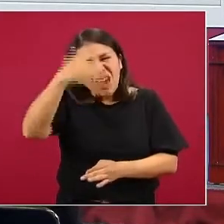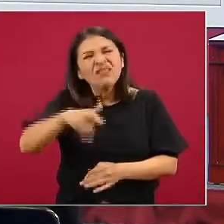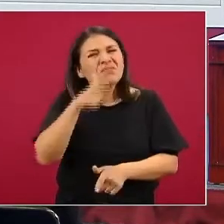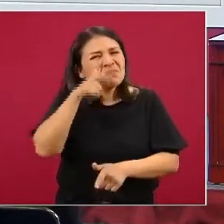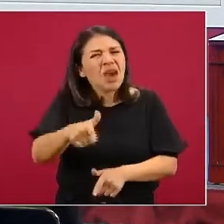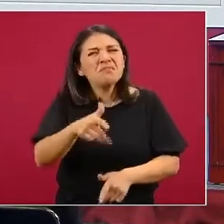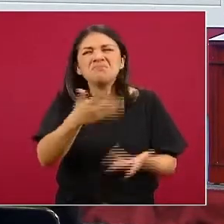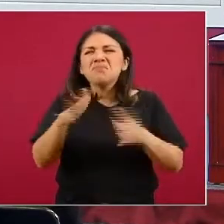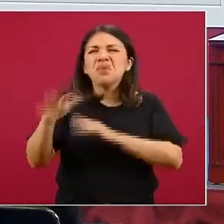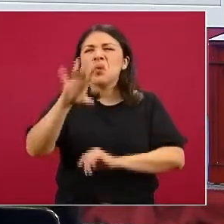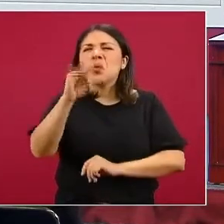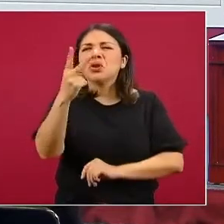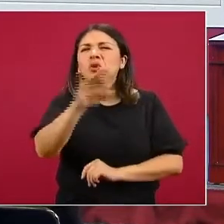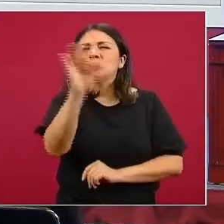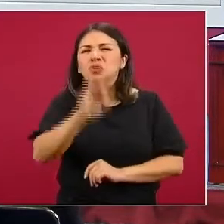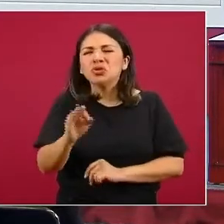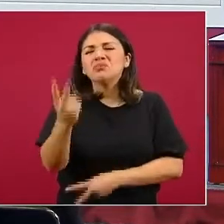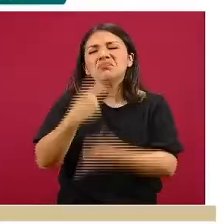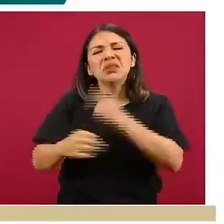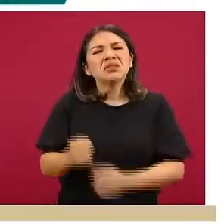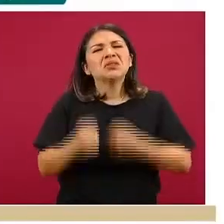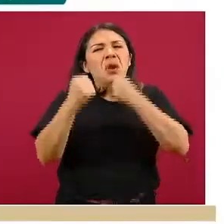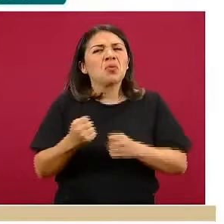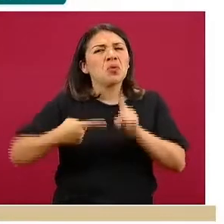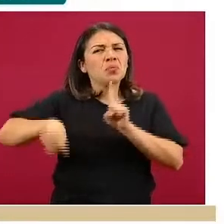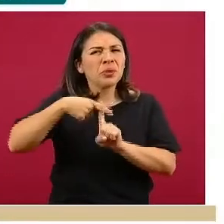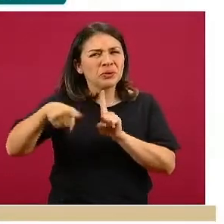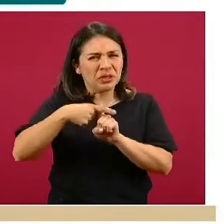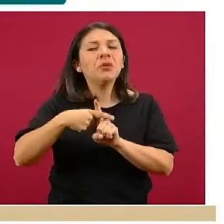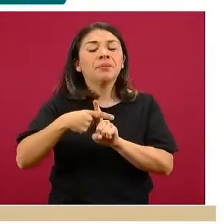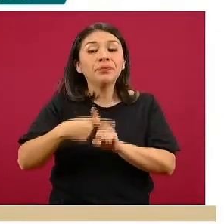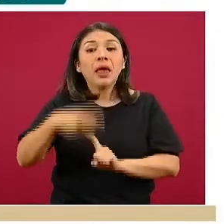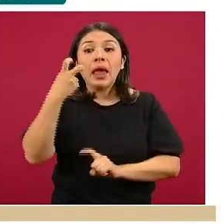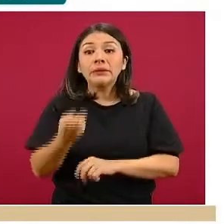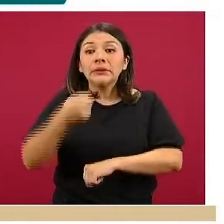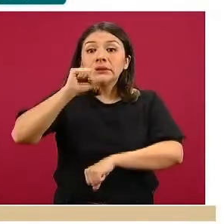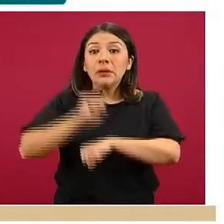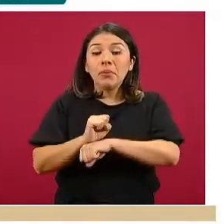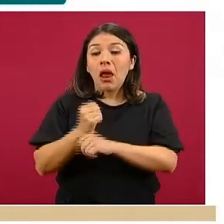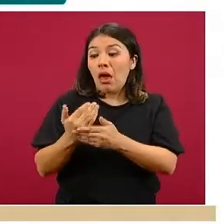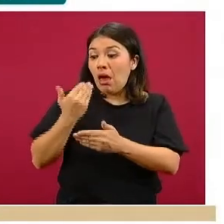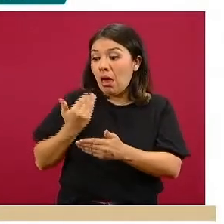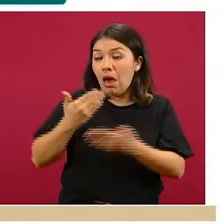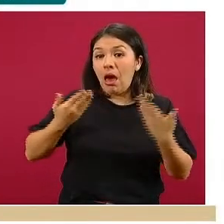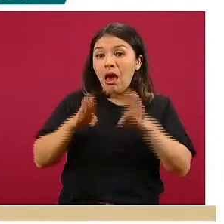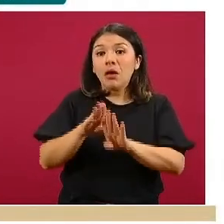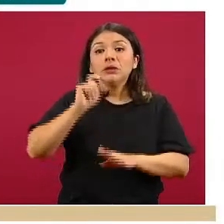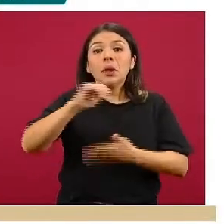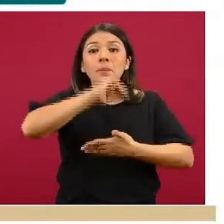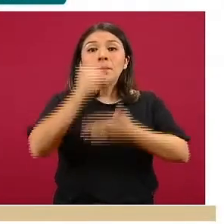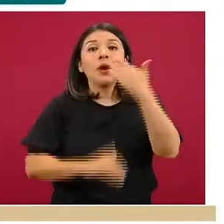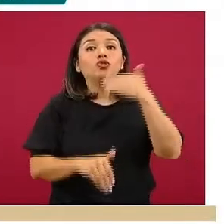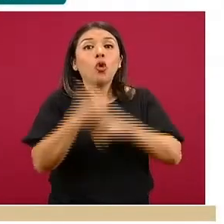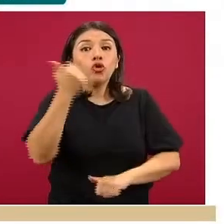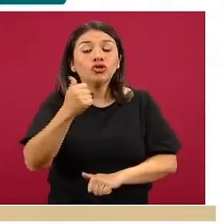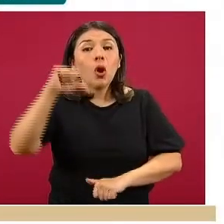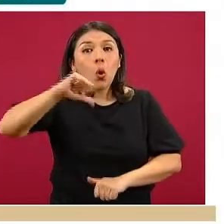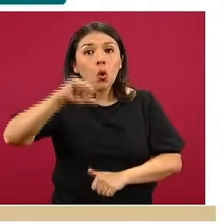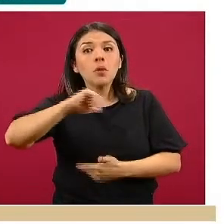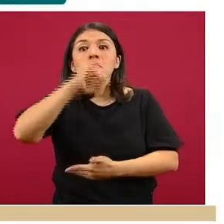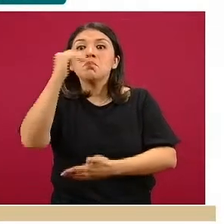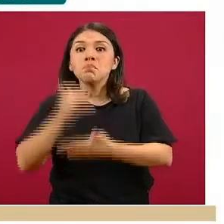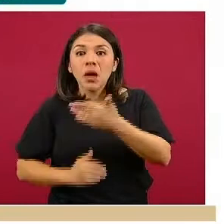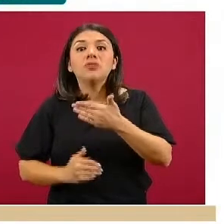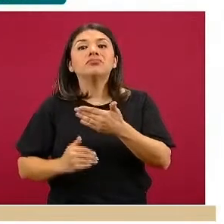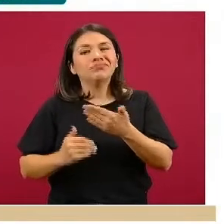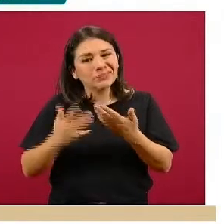que 42% van a resultar positivos. Cerramos la semana previa con una reducción de -11, hoy tenemos una reducción mucho